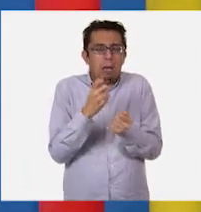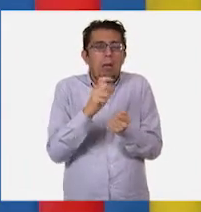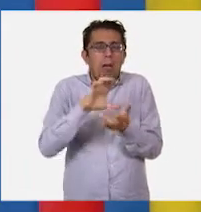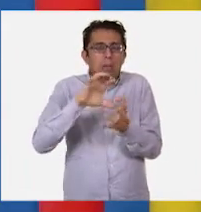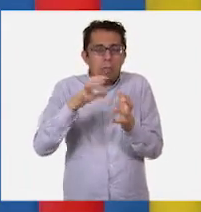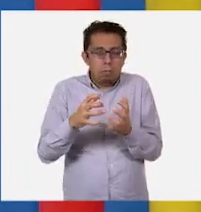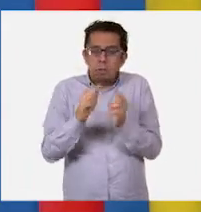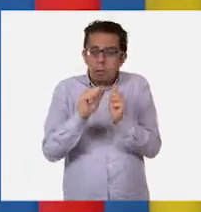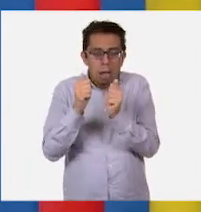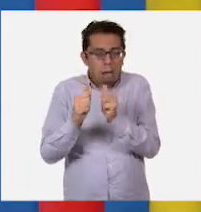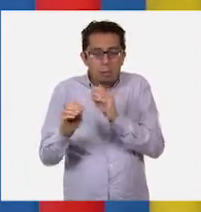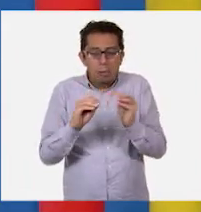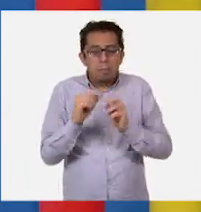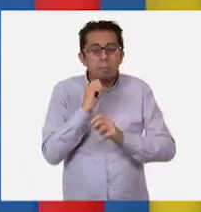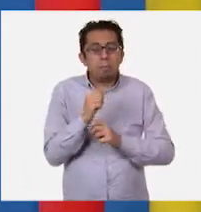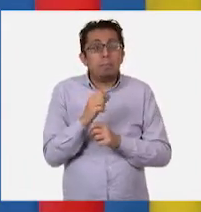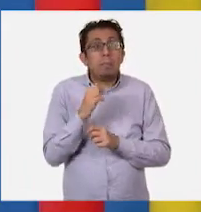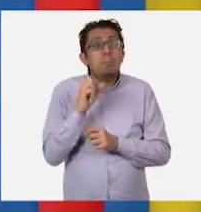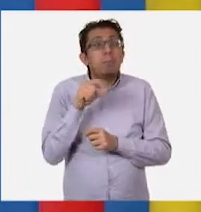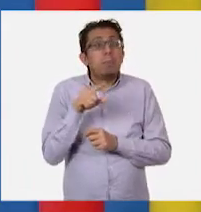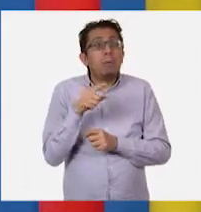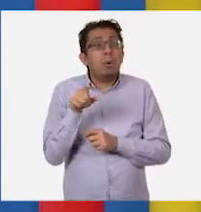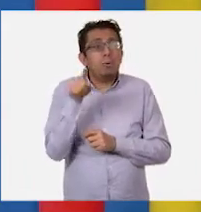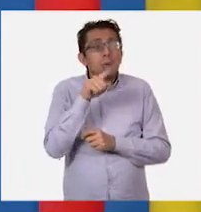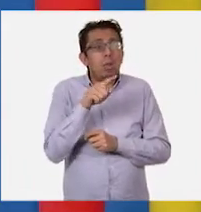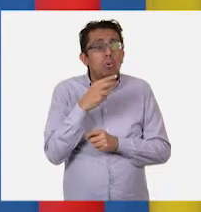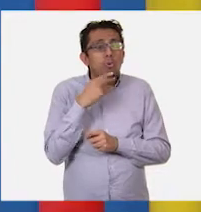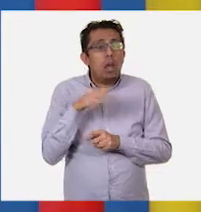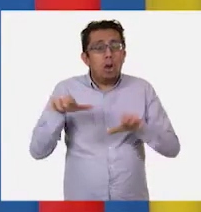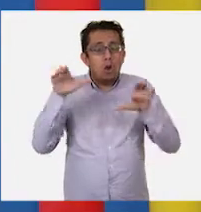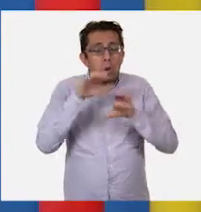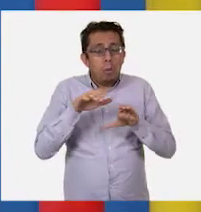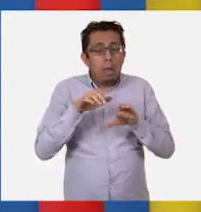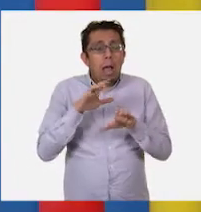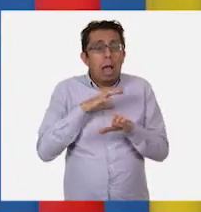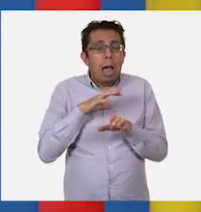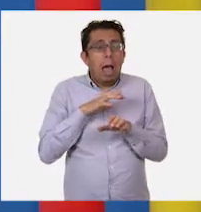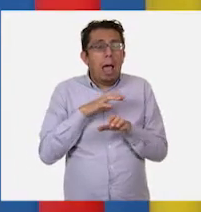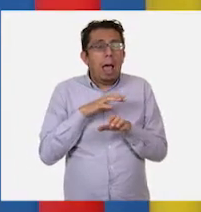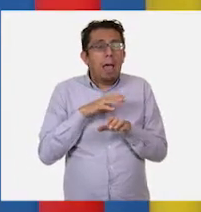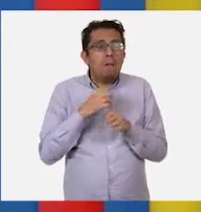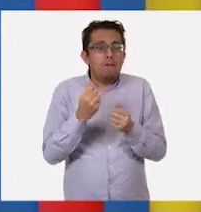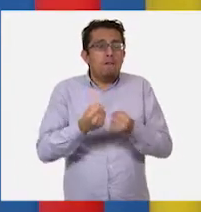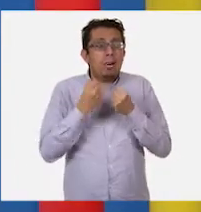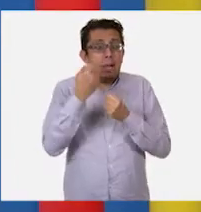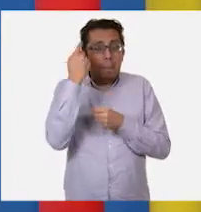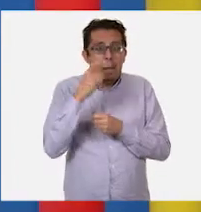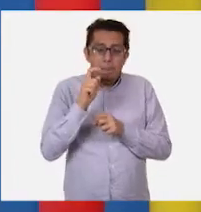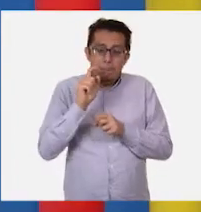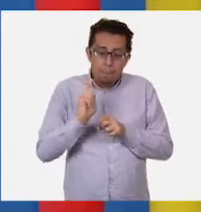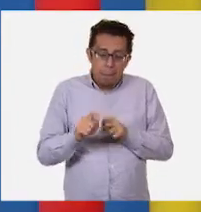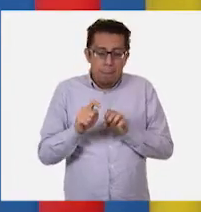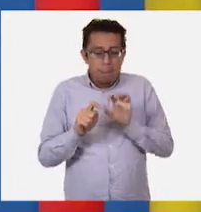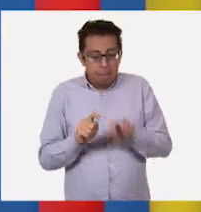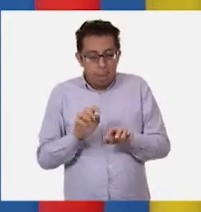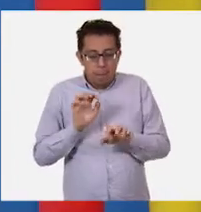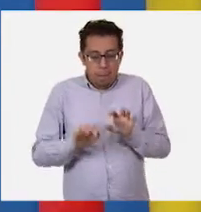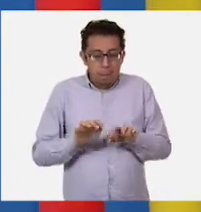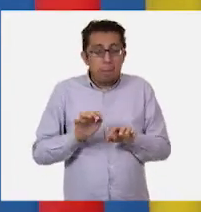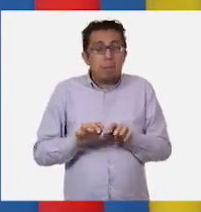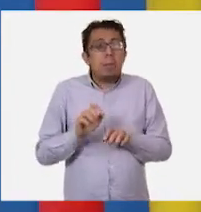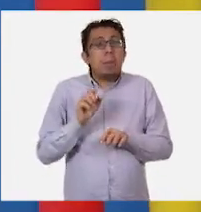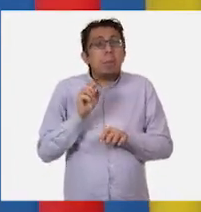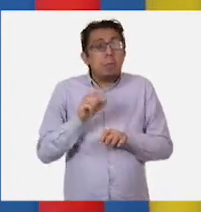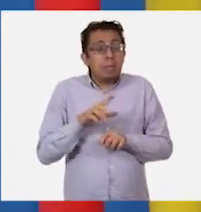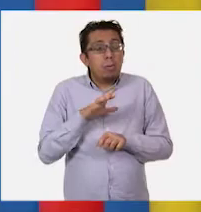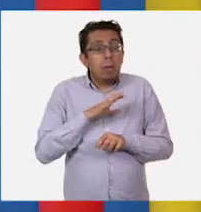computadora, aplican una fuerza al apretar una tecla para escribir una palabra. Pero también aplican la fricción cuando pues, se da el